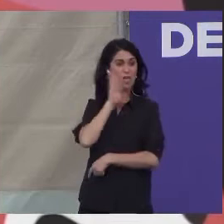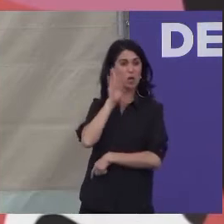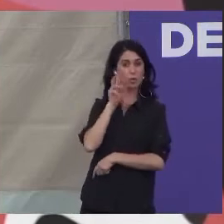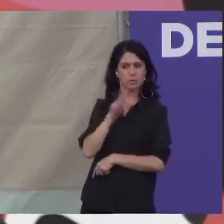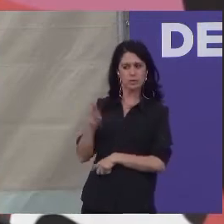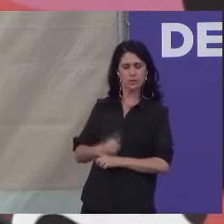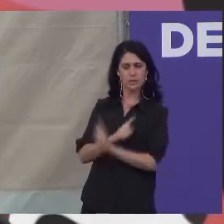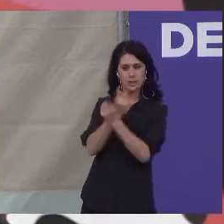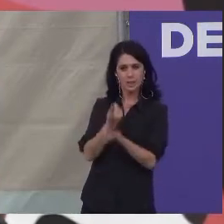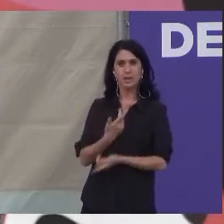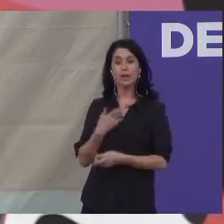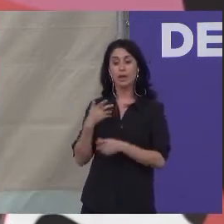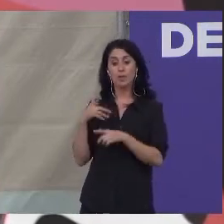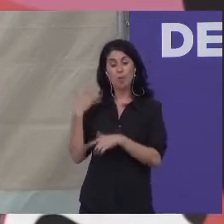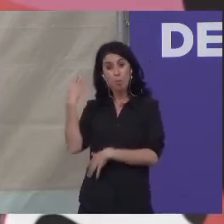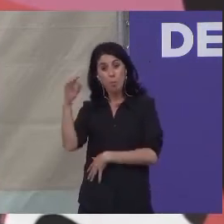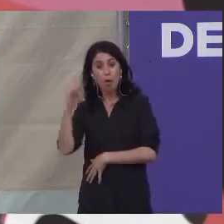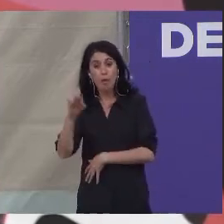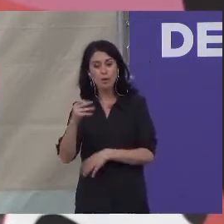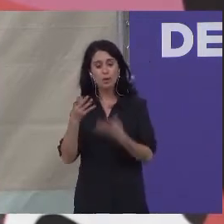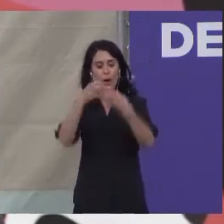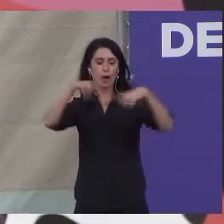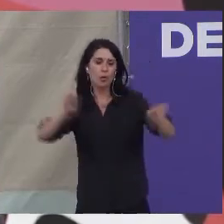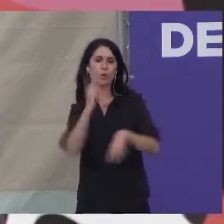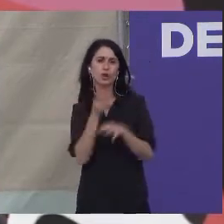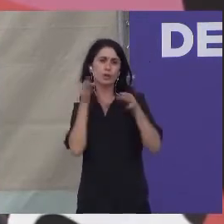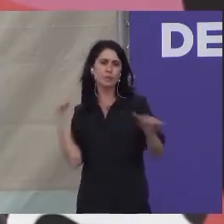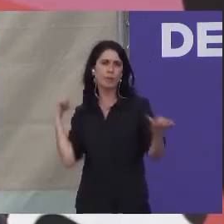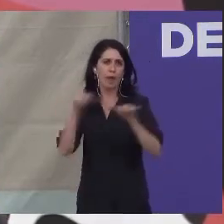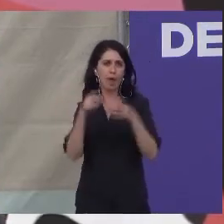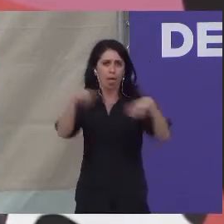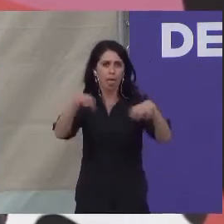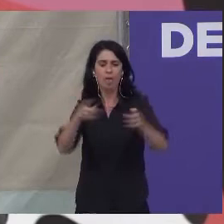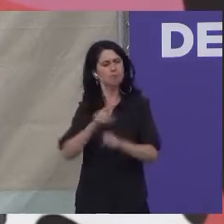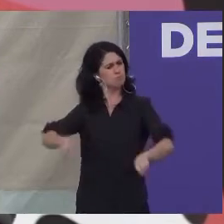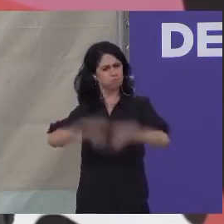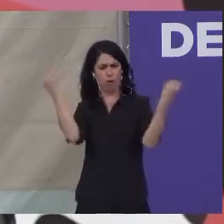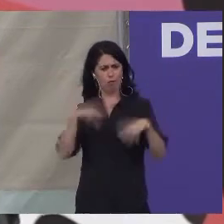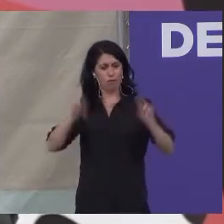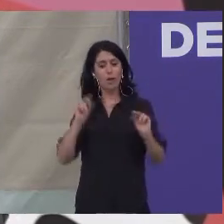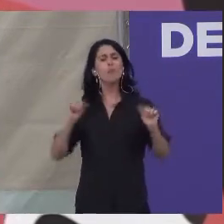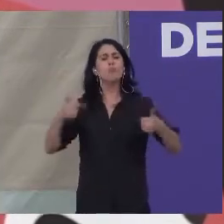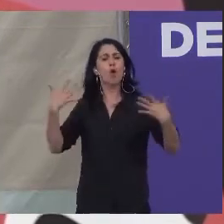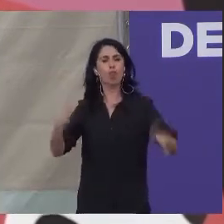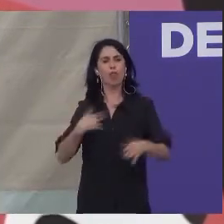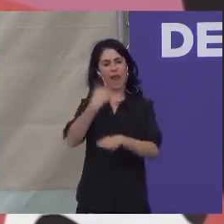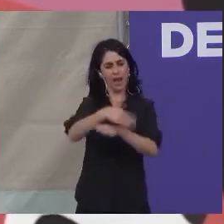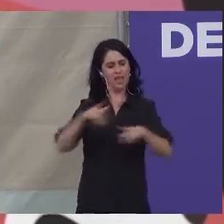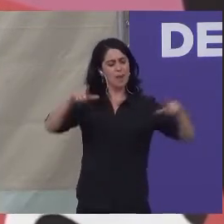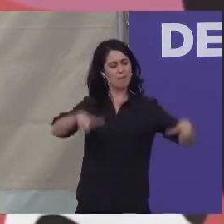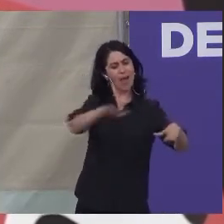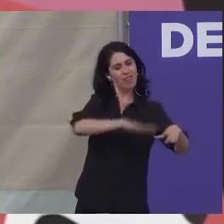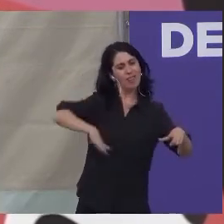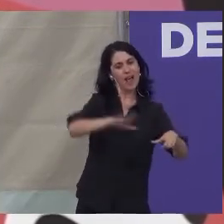Podemos que rompió el bipartidismo, aquel Podemos que empezaba y terminaba en las plazas. Hoy toca recuperar